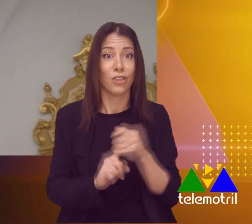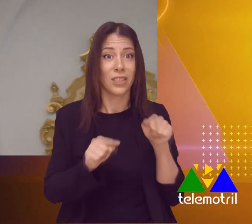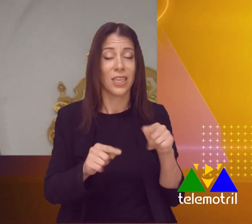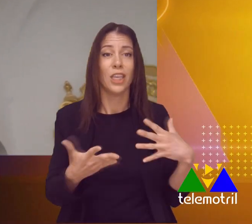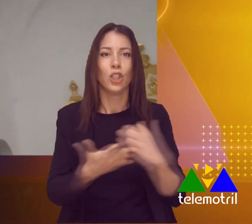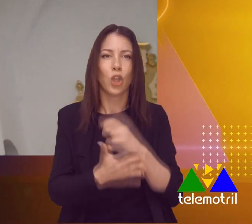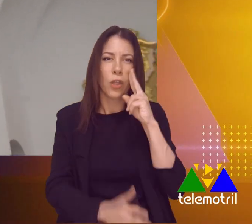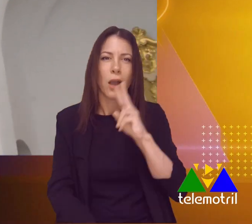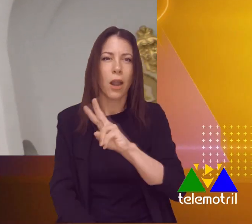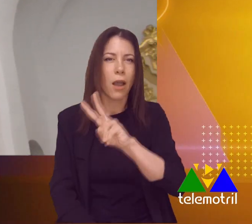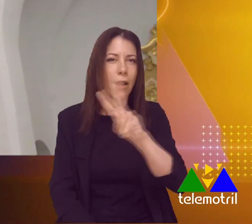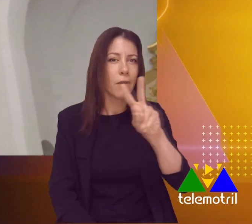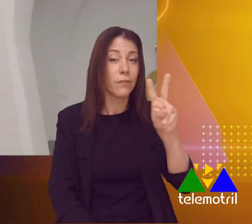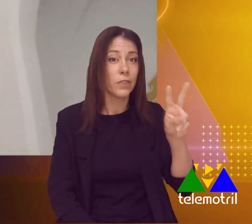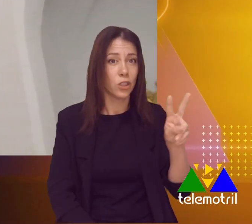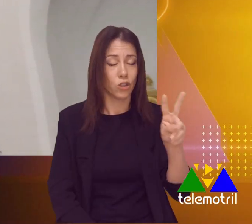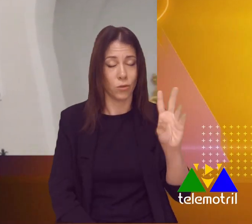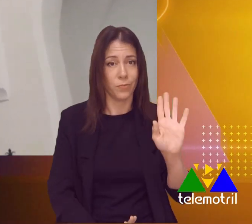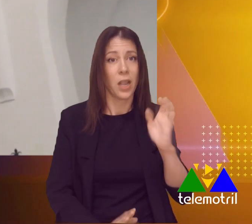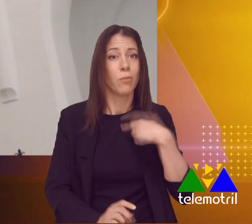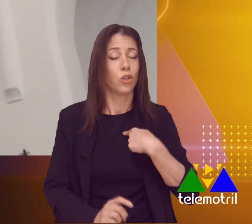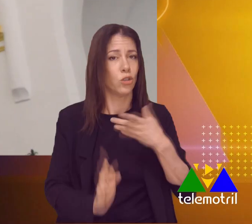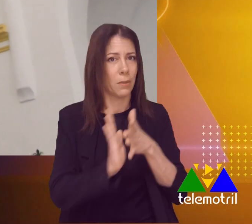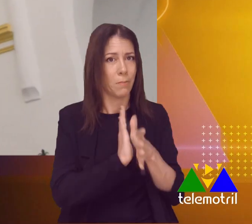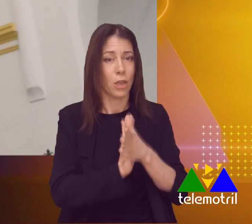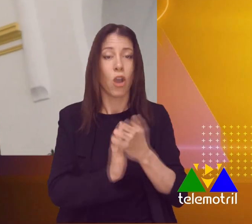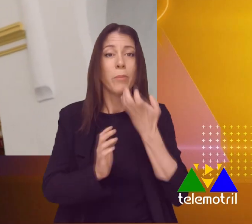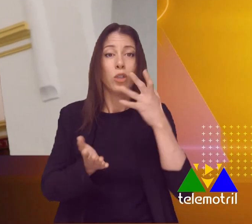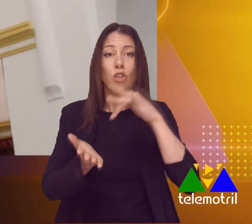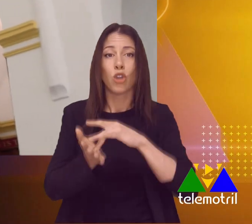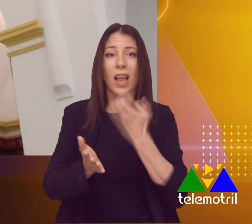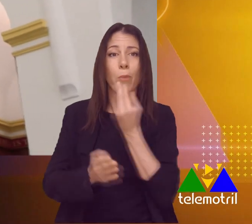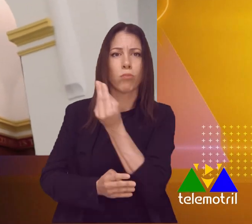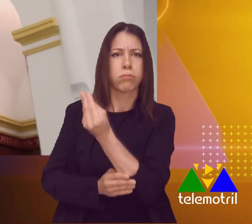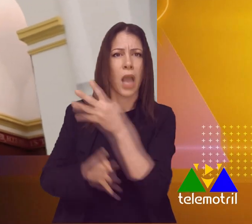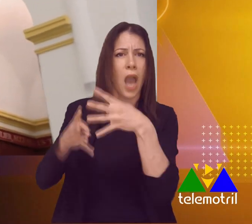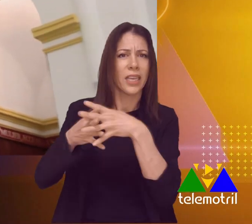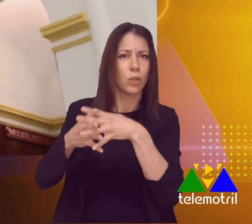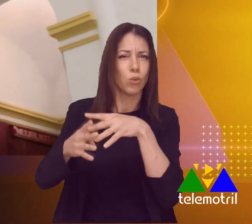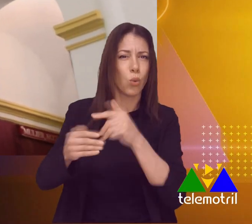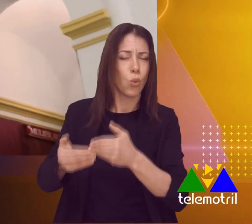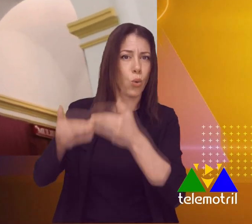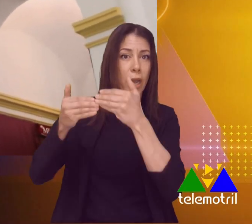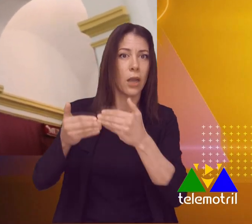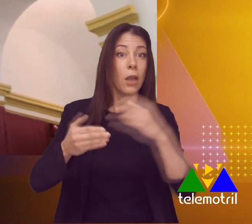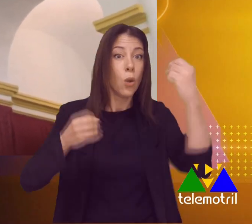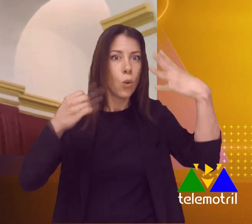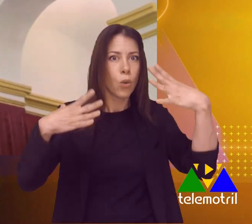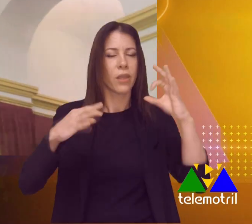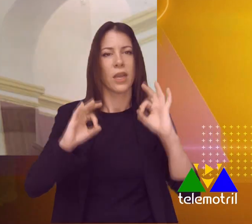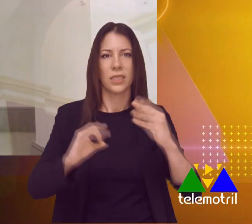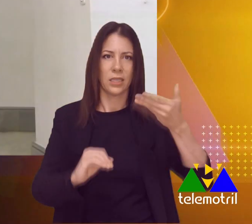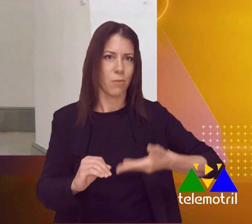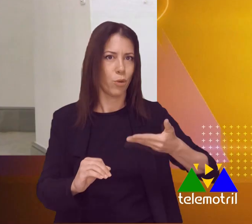visión, la luz, en la arquitectura la luz tiene una gran importancia. Consigue que toda la visión desde la nave